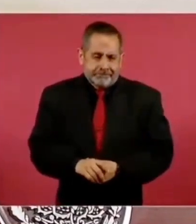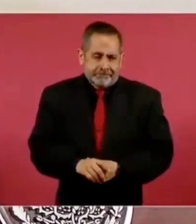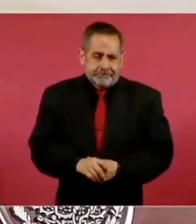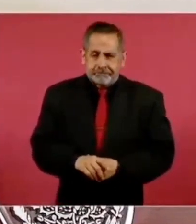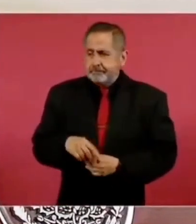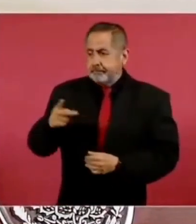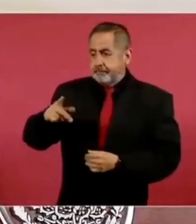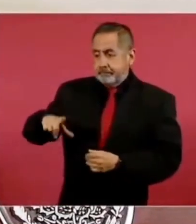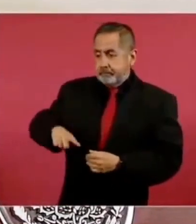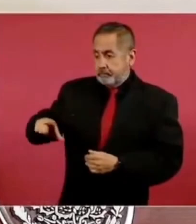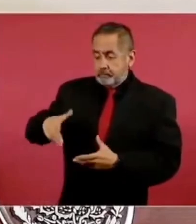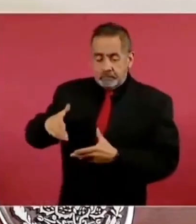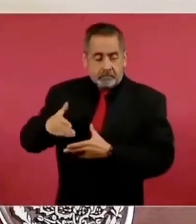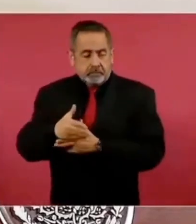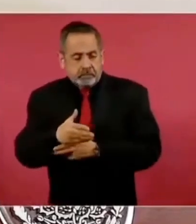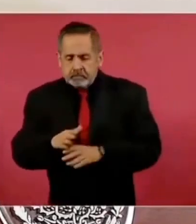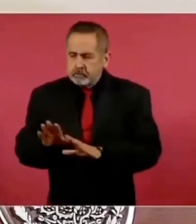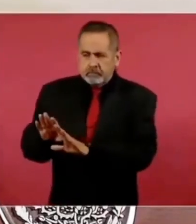no